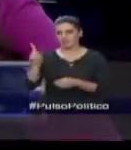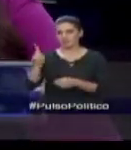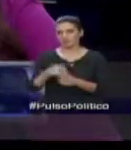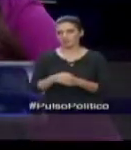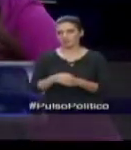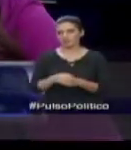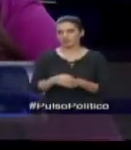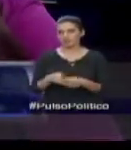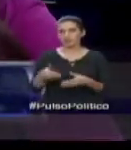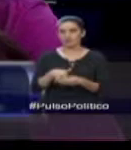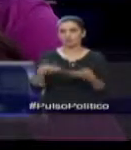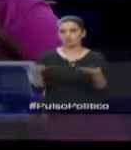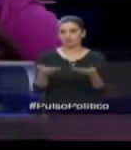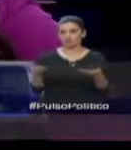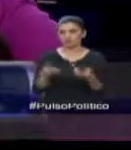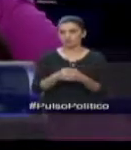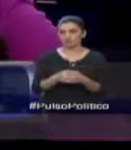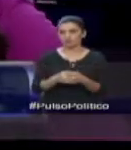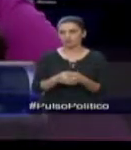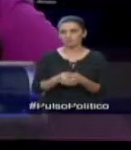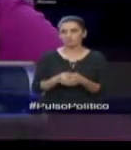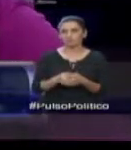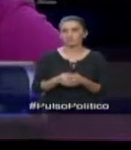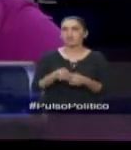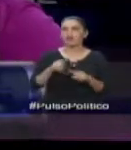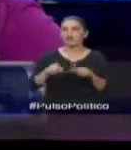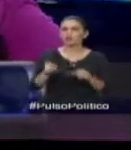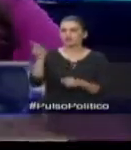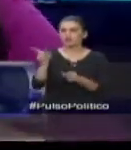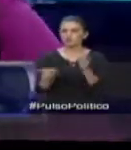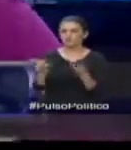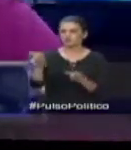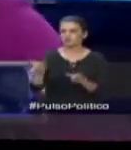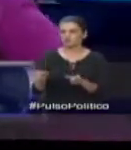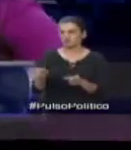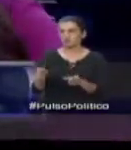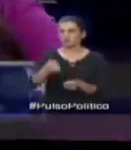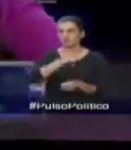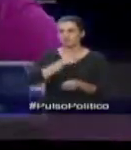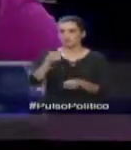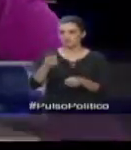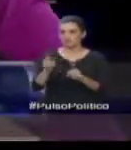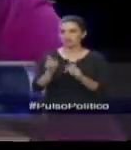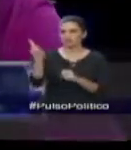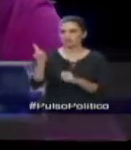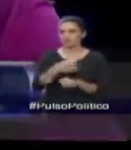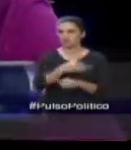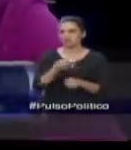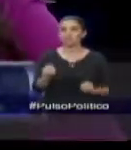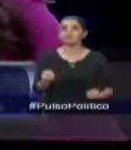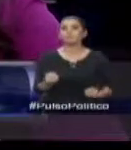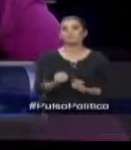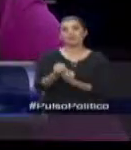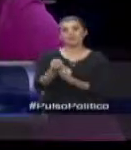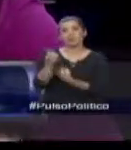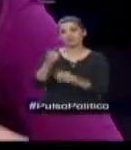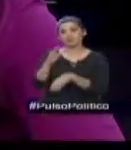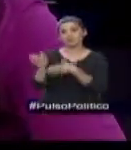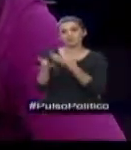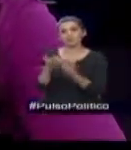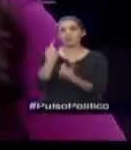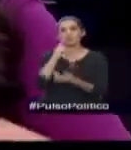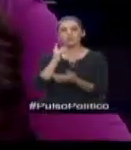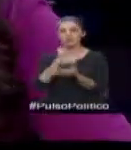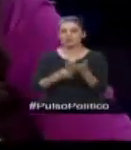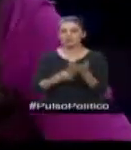en el cual luis villacís por ejemplo pascual del chopo james miller formaron parte de este congreso y apoyaron esta propuesta para que